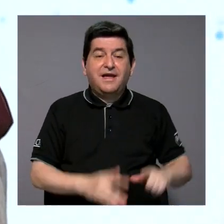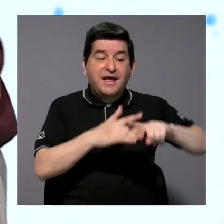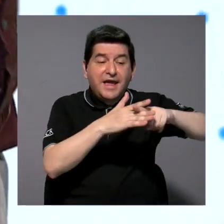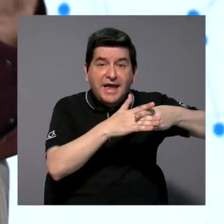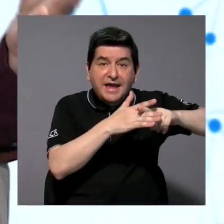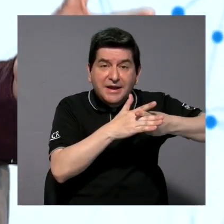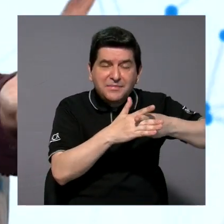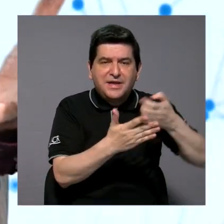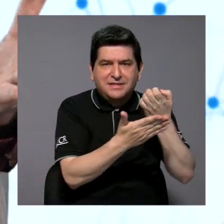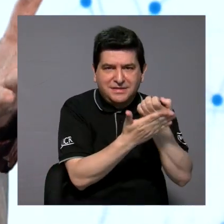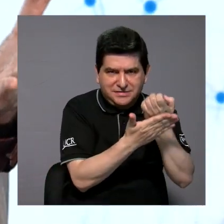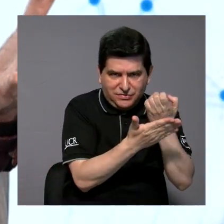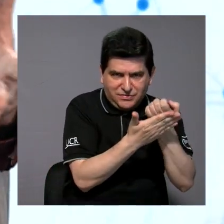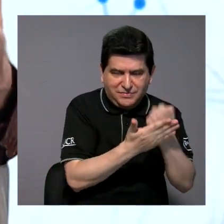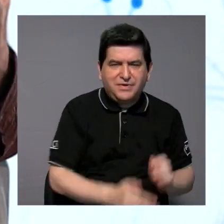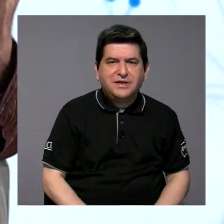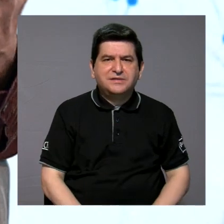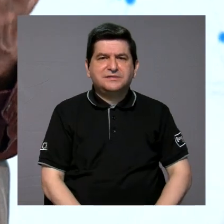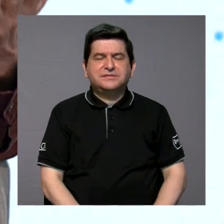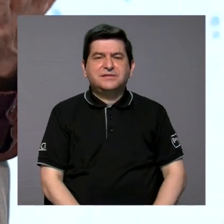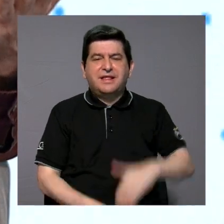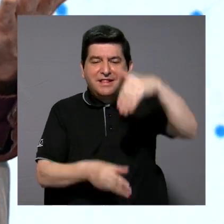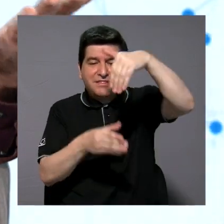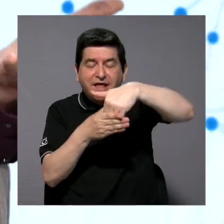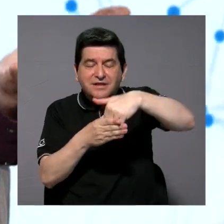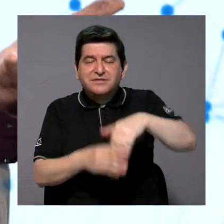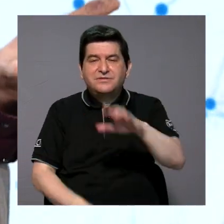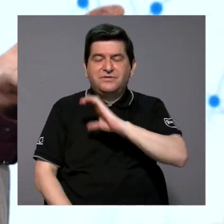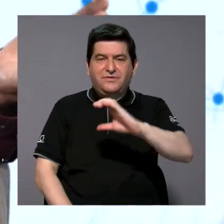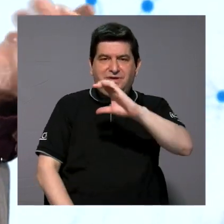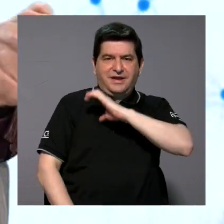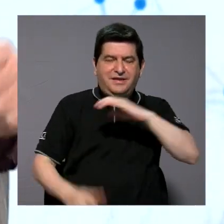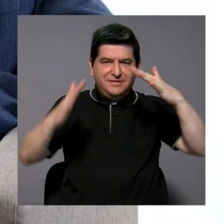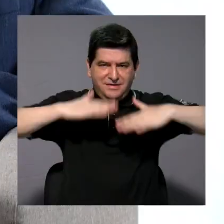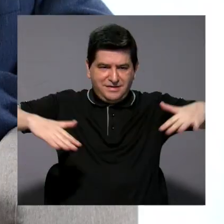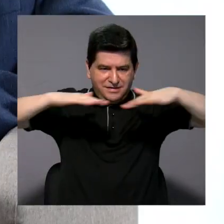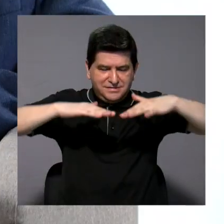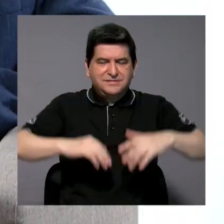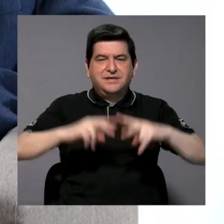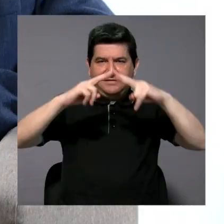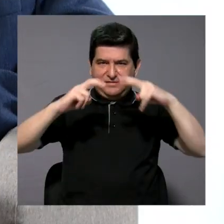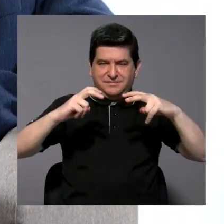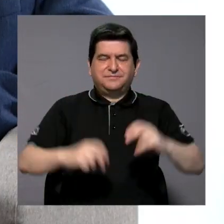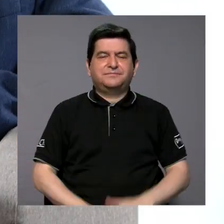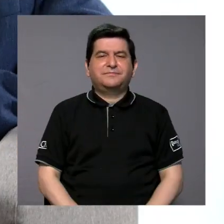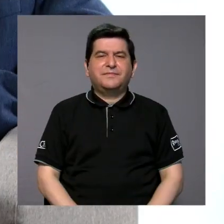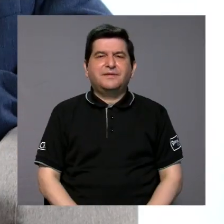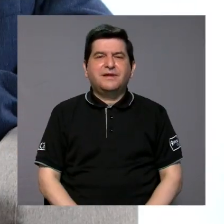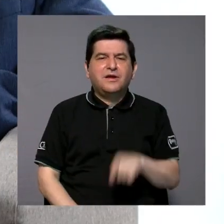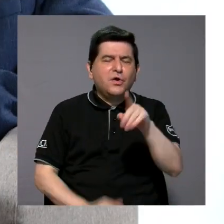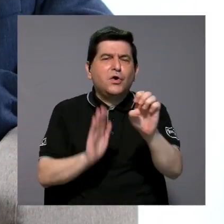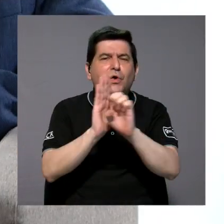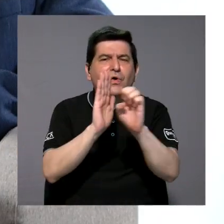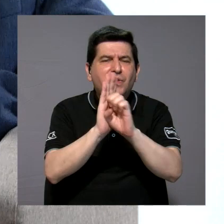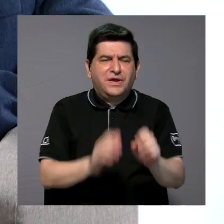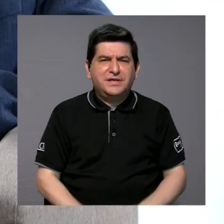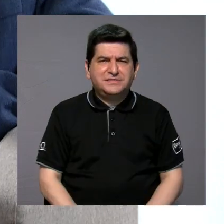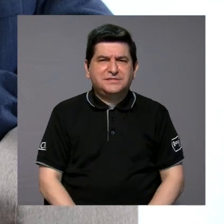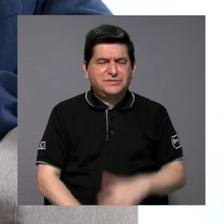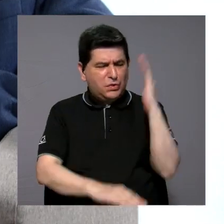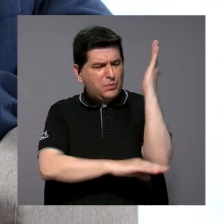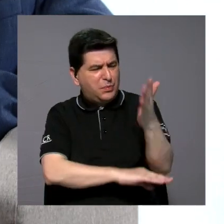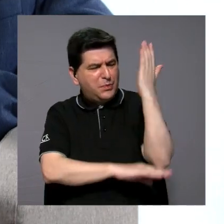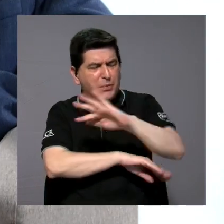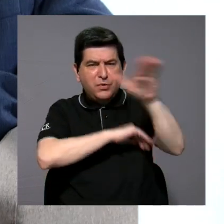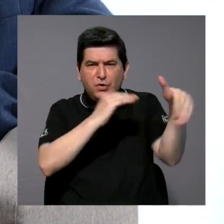las herramientas de la economía los aspectos de la naturaleza. Retomando este ejemplo de